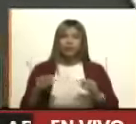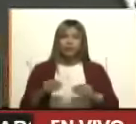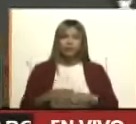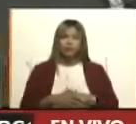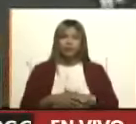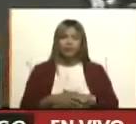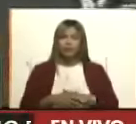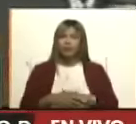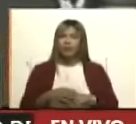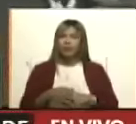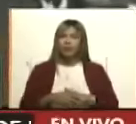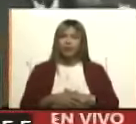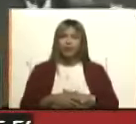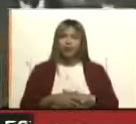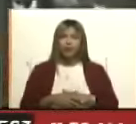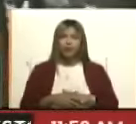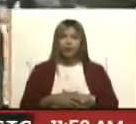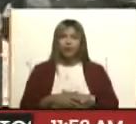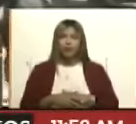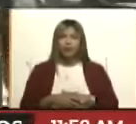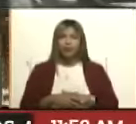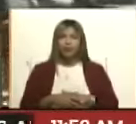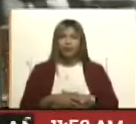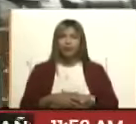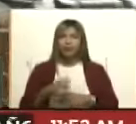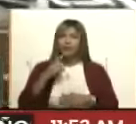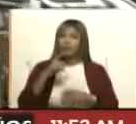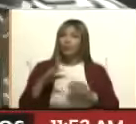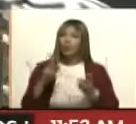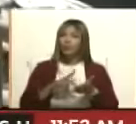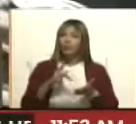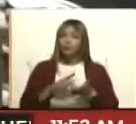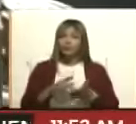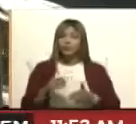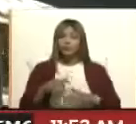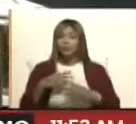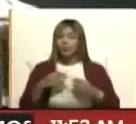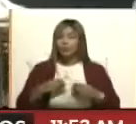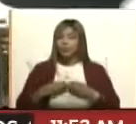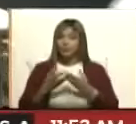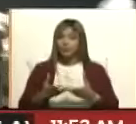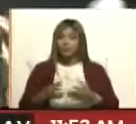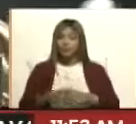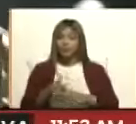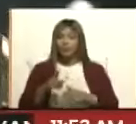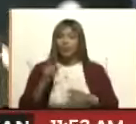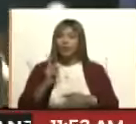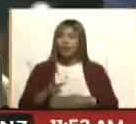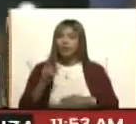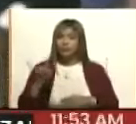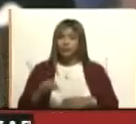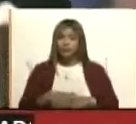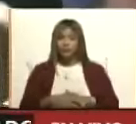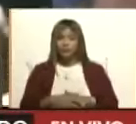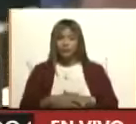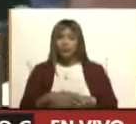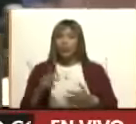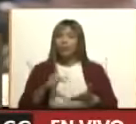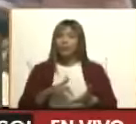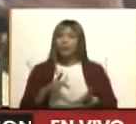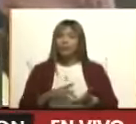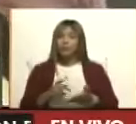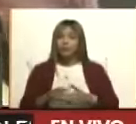ese derecho que tenemos, no solo de participar y expresar nuestra opinión, sino ese deber también de